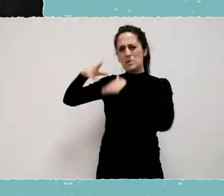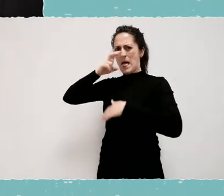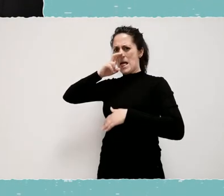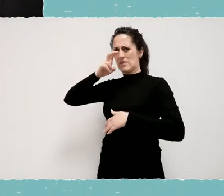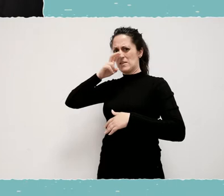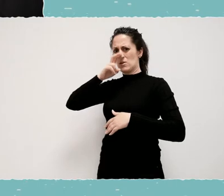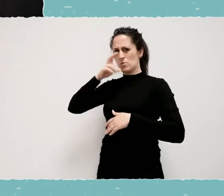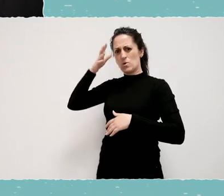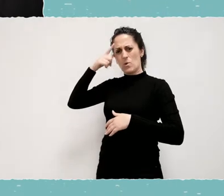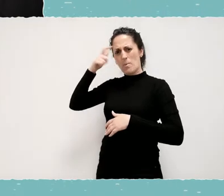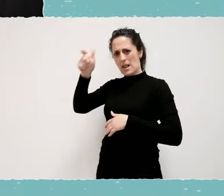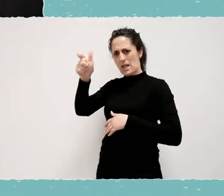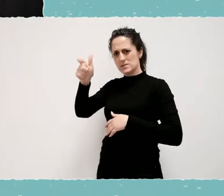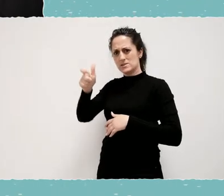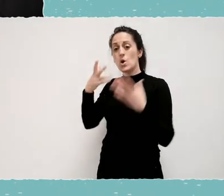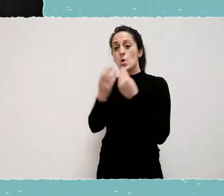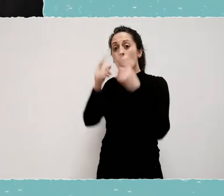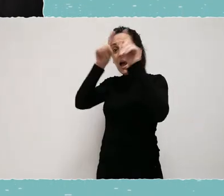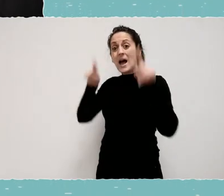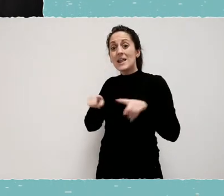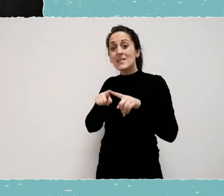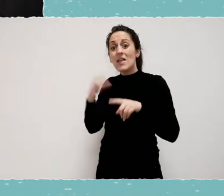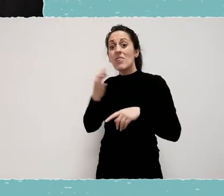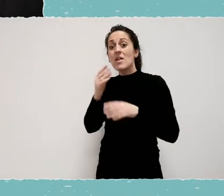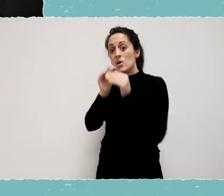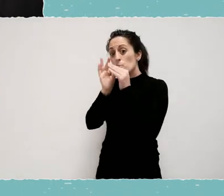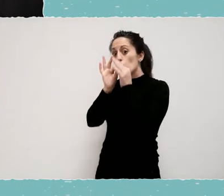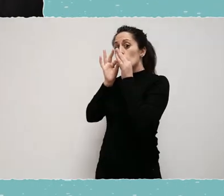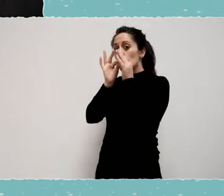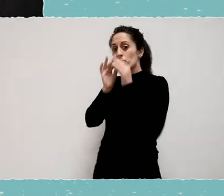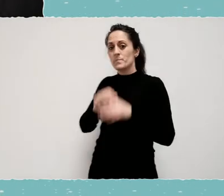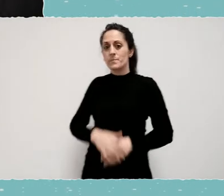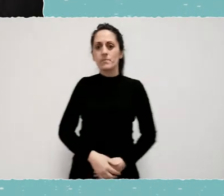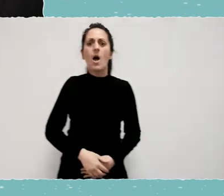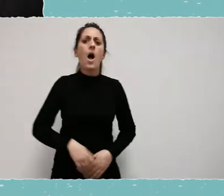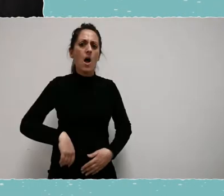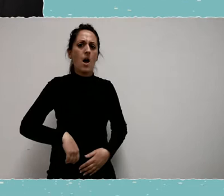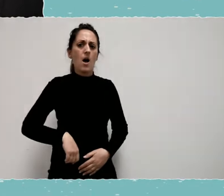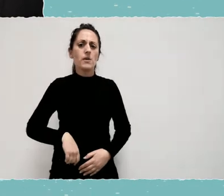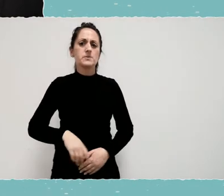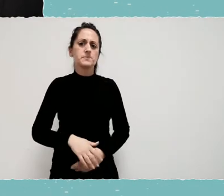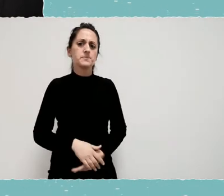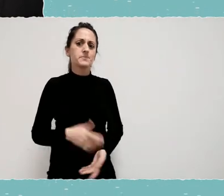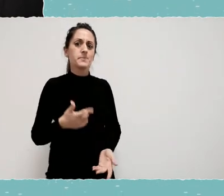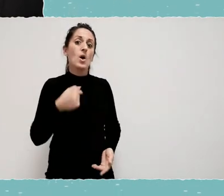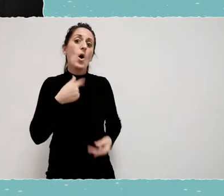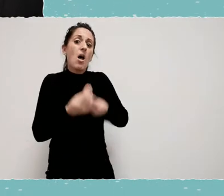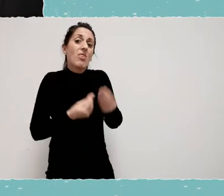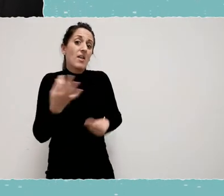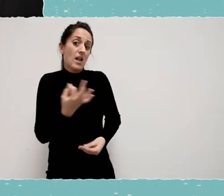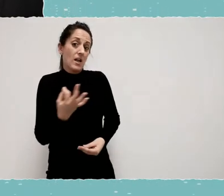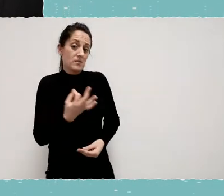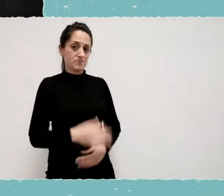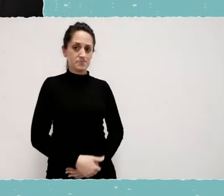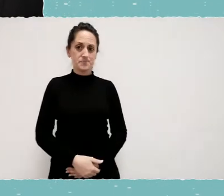facía antano polas nosas vilas e aldeas, cos cartéis de cego. Ajá, ajá. Así que é o que